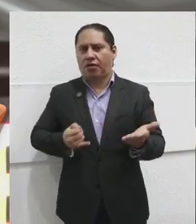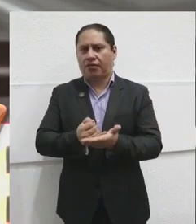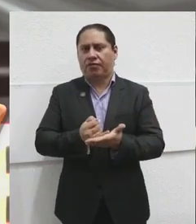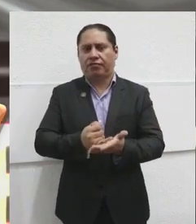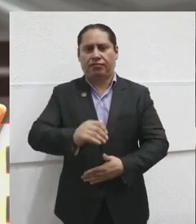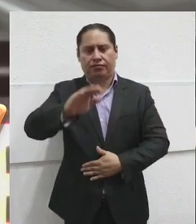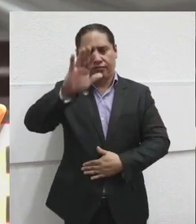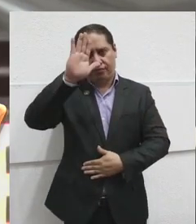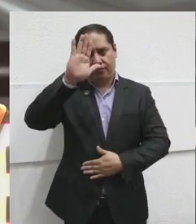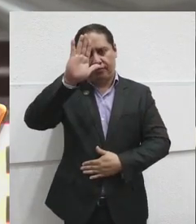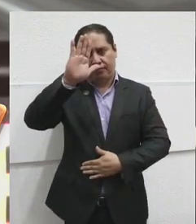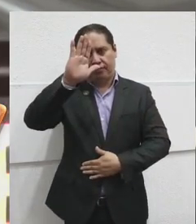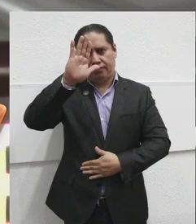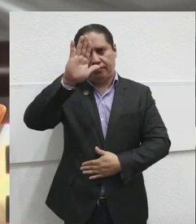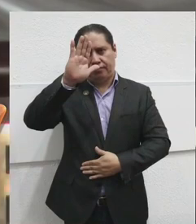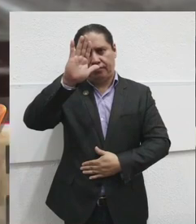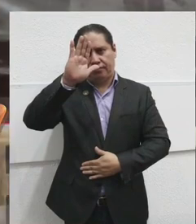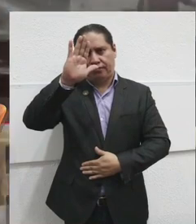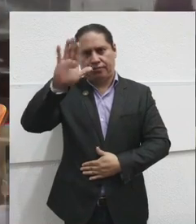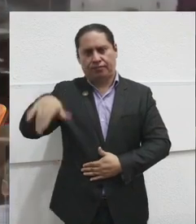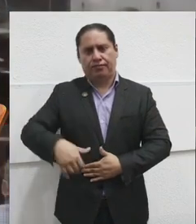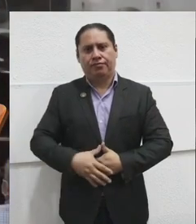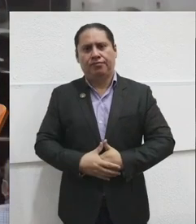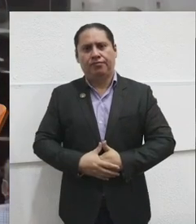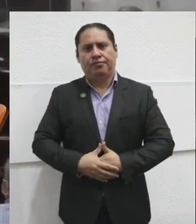este momento levantando la mano.